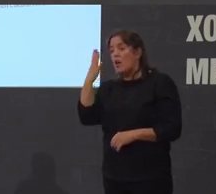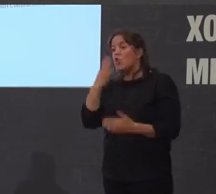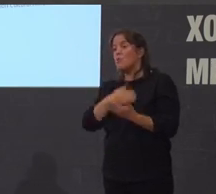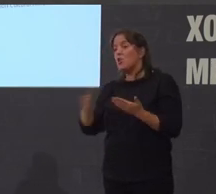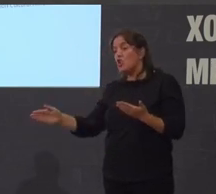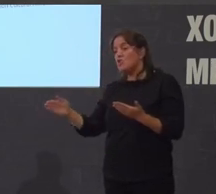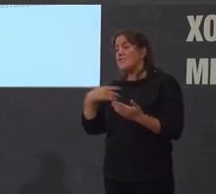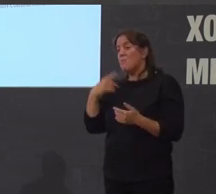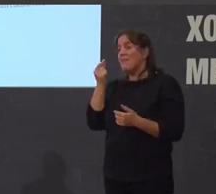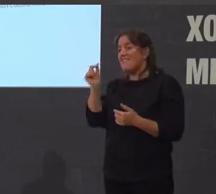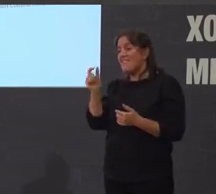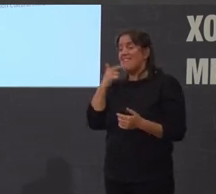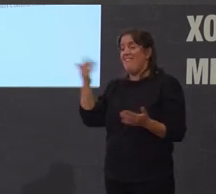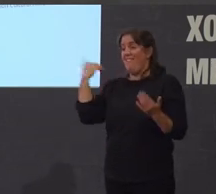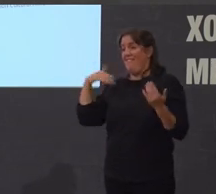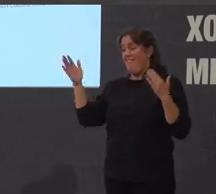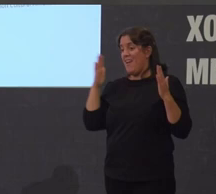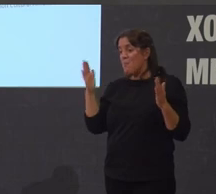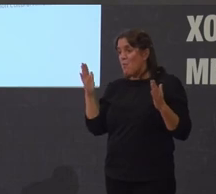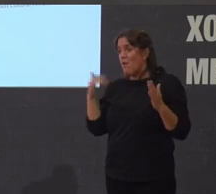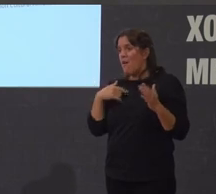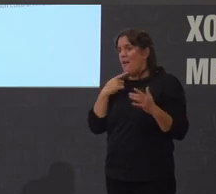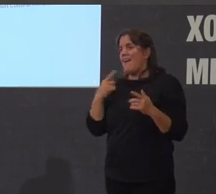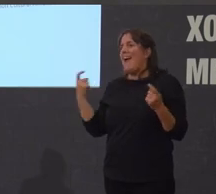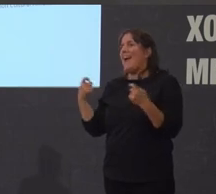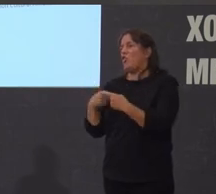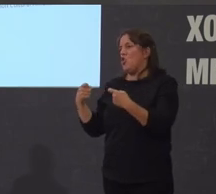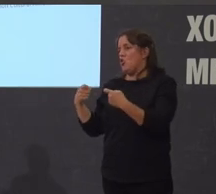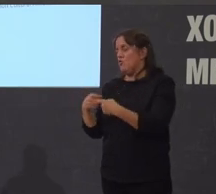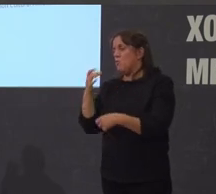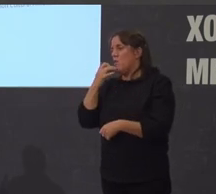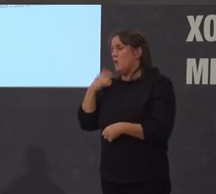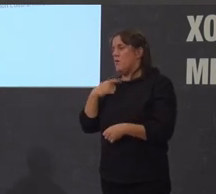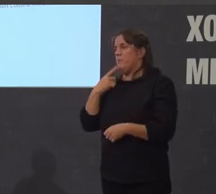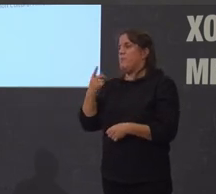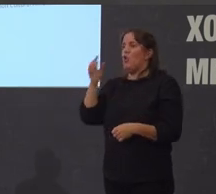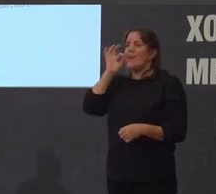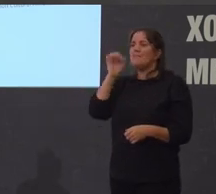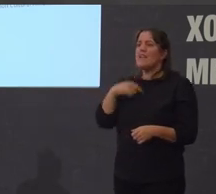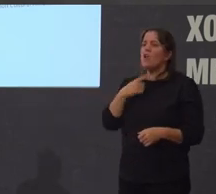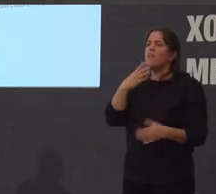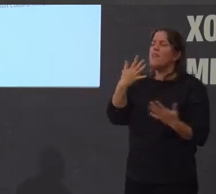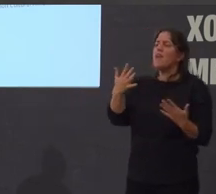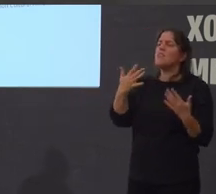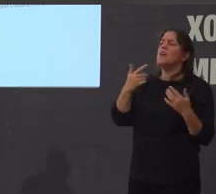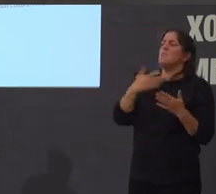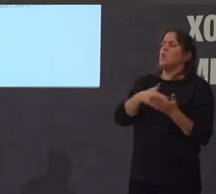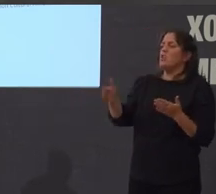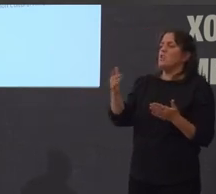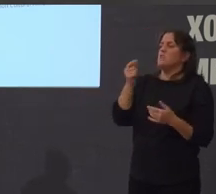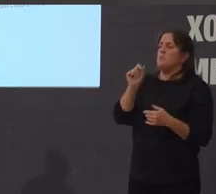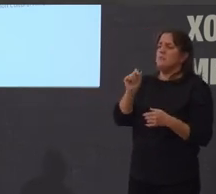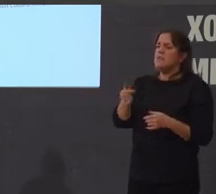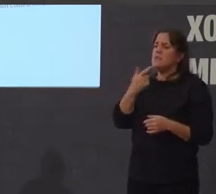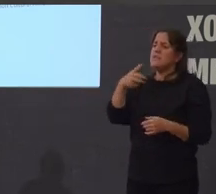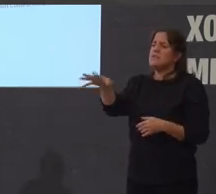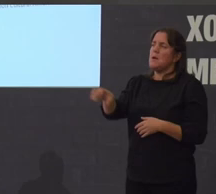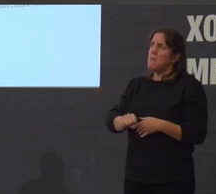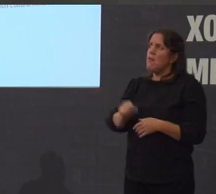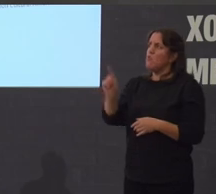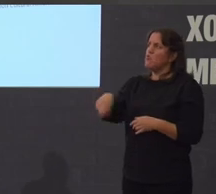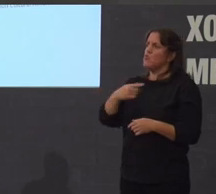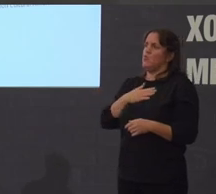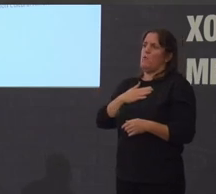estamos falando en acciones o castelao una sanción primera de millones de pesetas embargo deseos